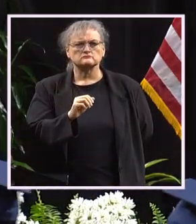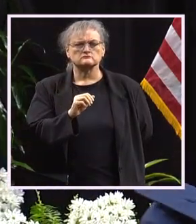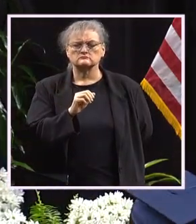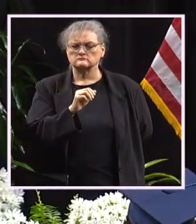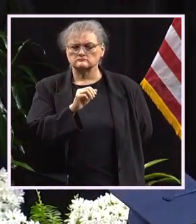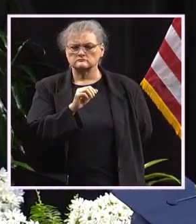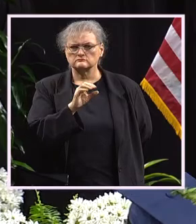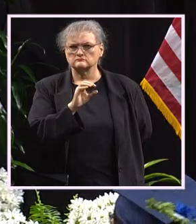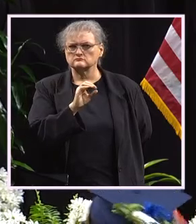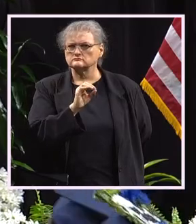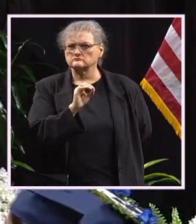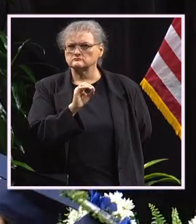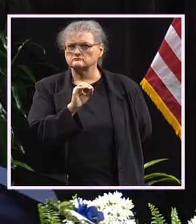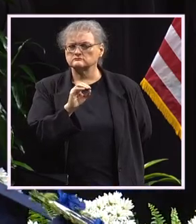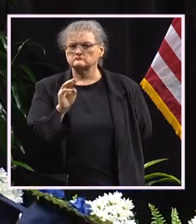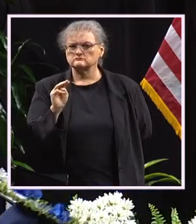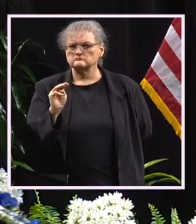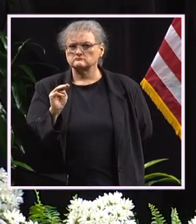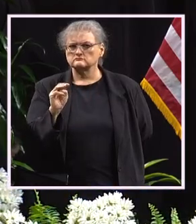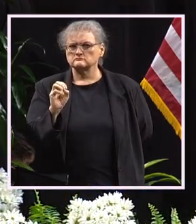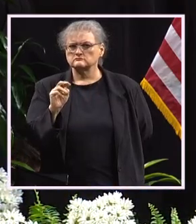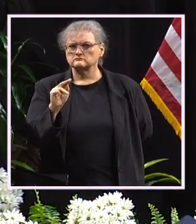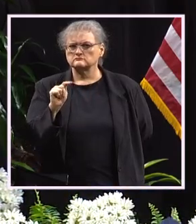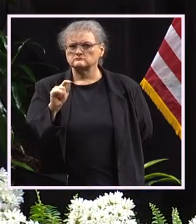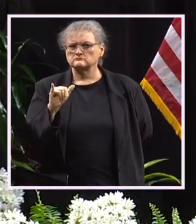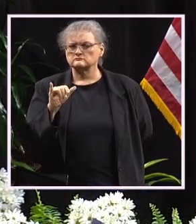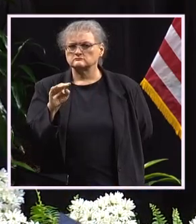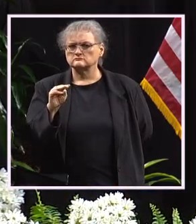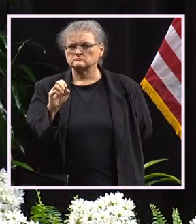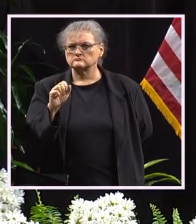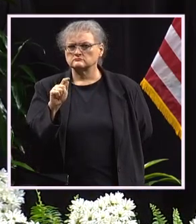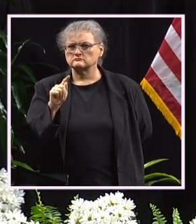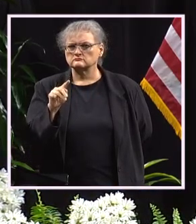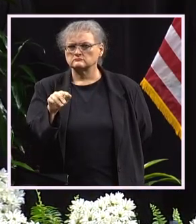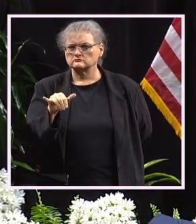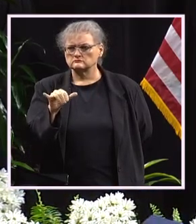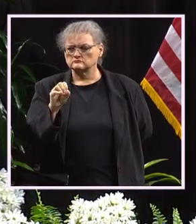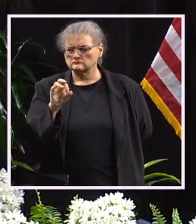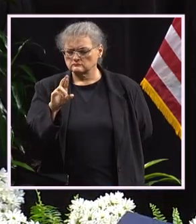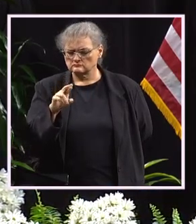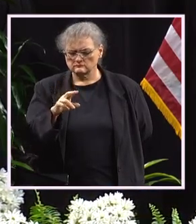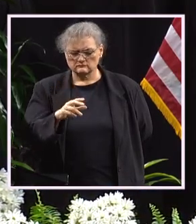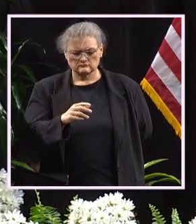Diomedes F. Montemayor Jr., Isabella C. Livas,